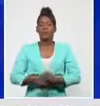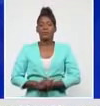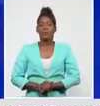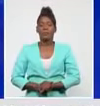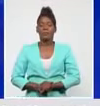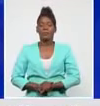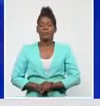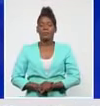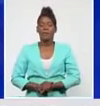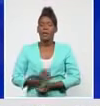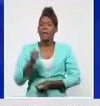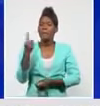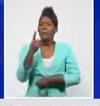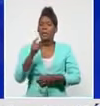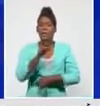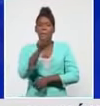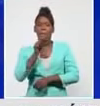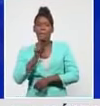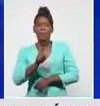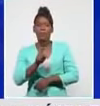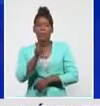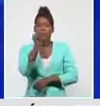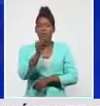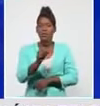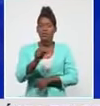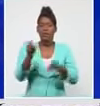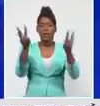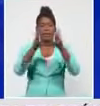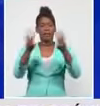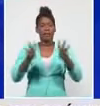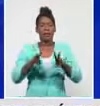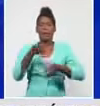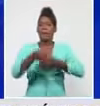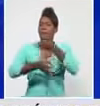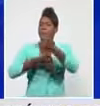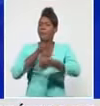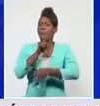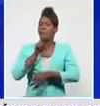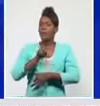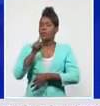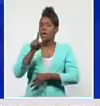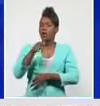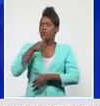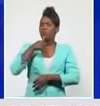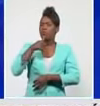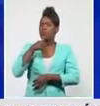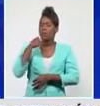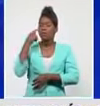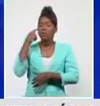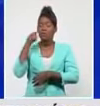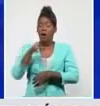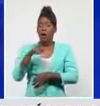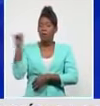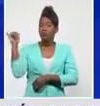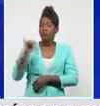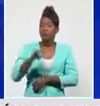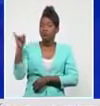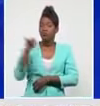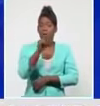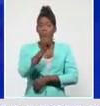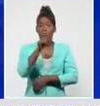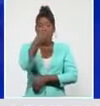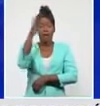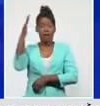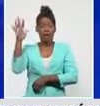nos llega de un usuario en redes sociales y tiene la siguiente duda: aumenta el número de importados, ¿considera que es